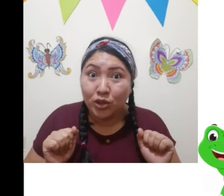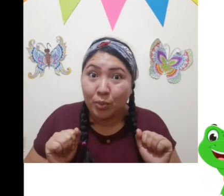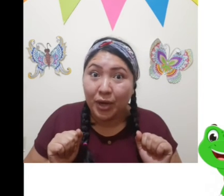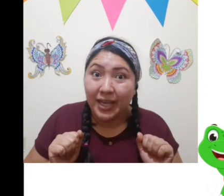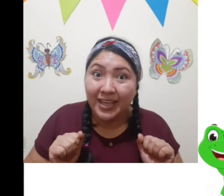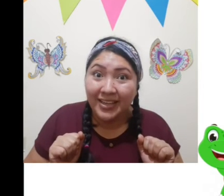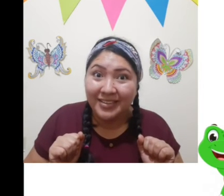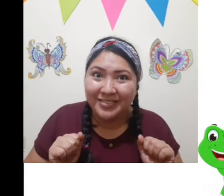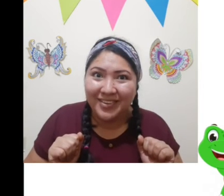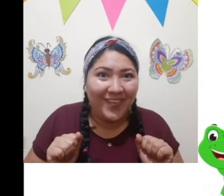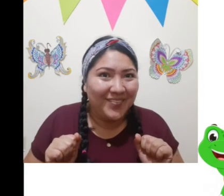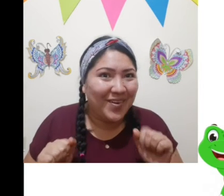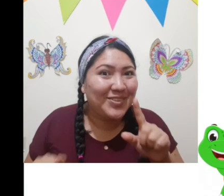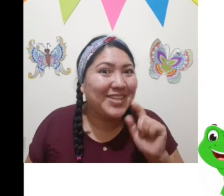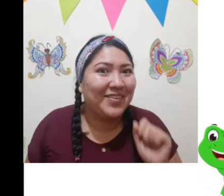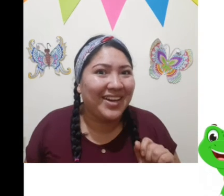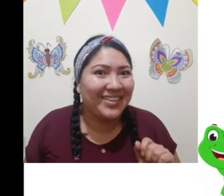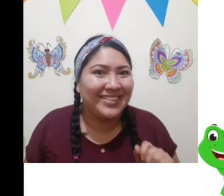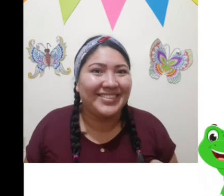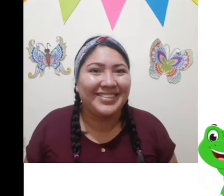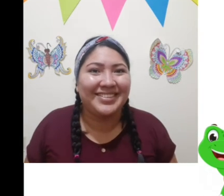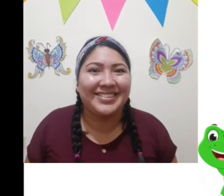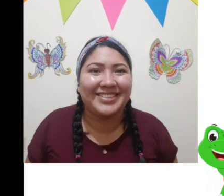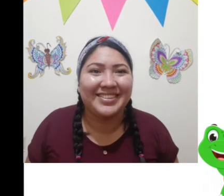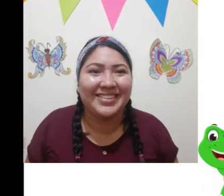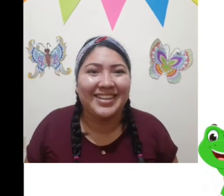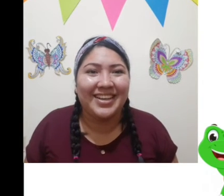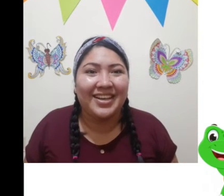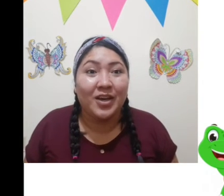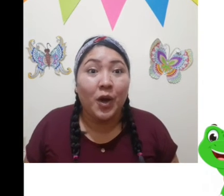muy lento por ahí y vamos a ver